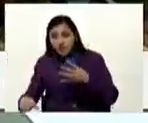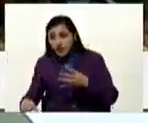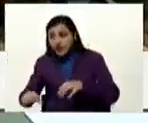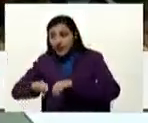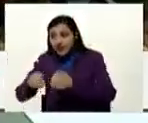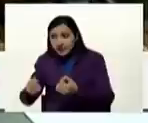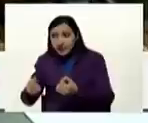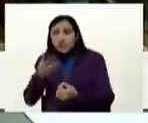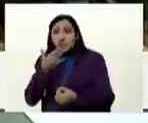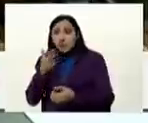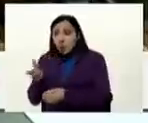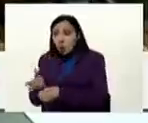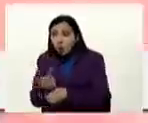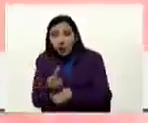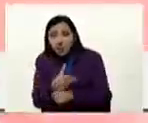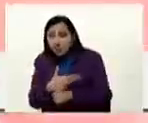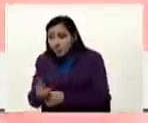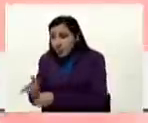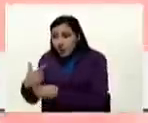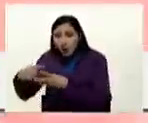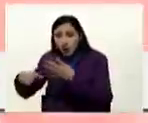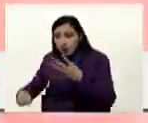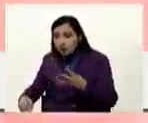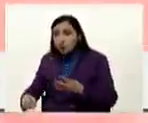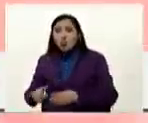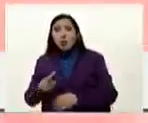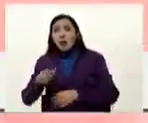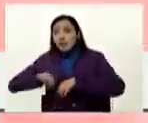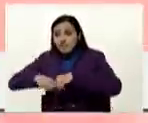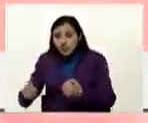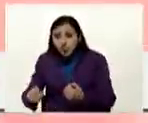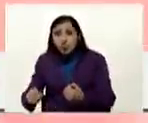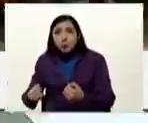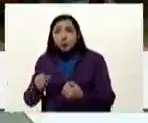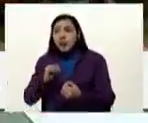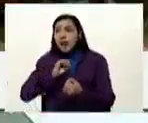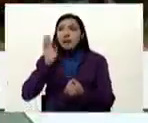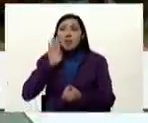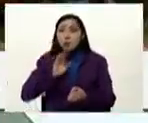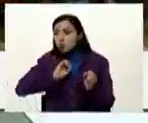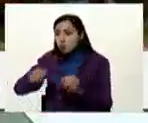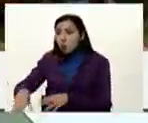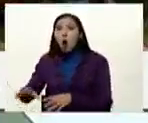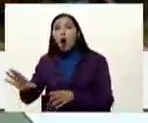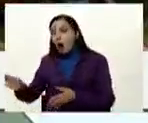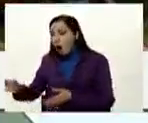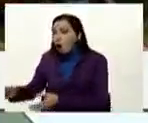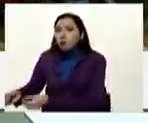tanques de guerra, tanquetas, camiones,